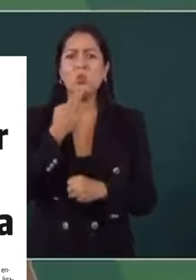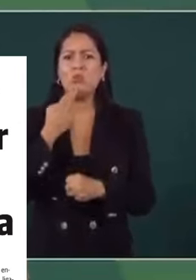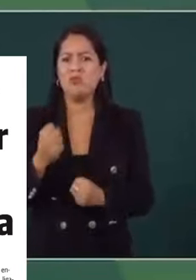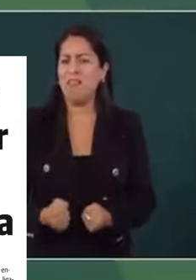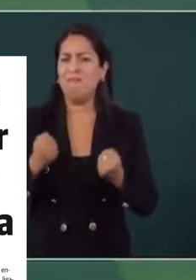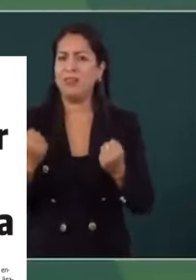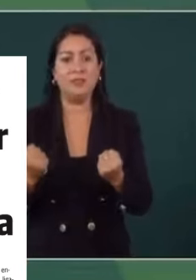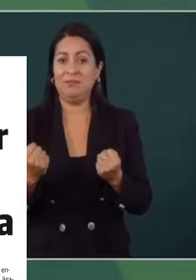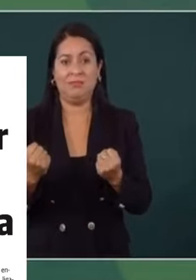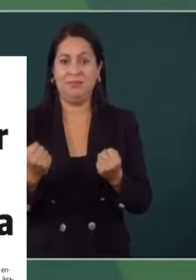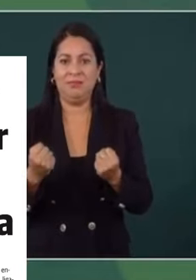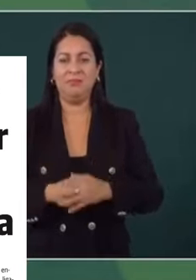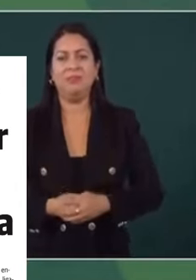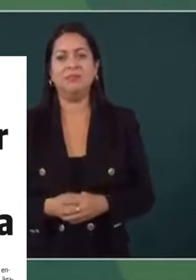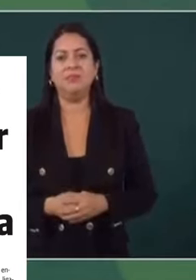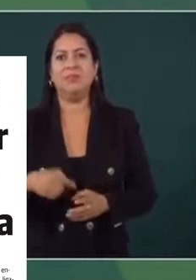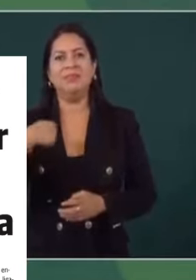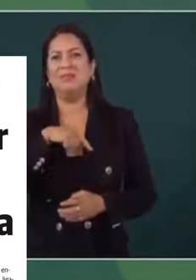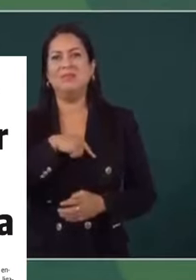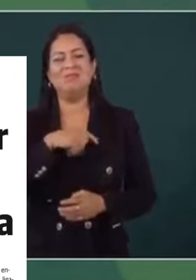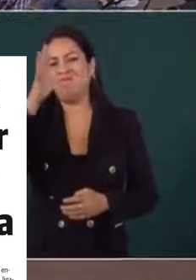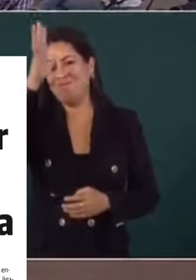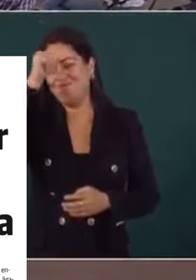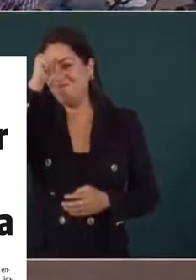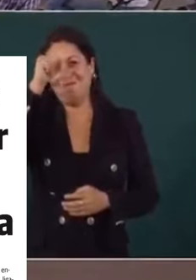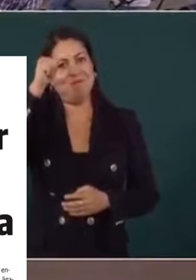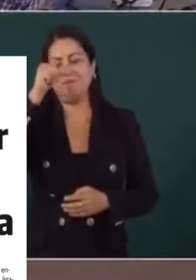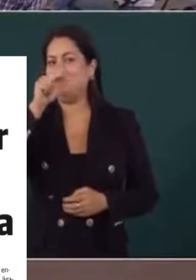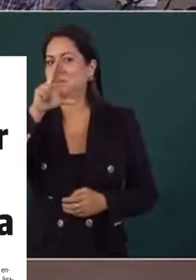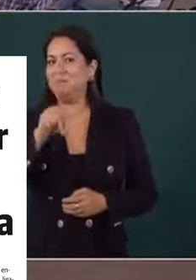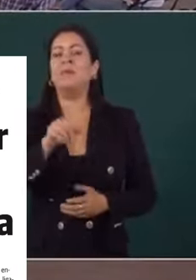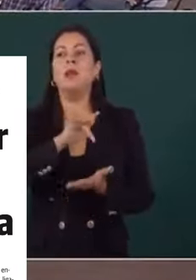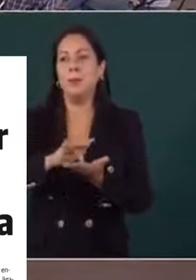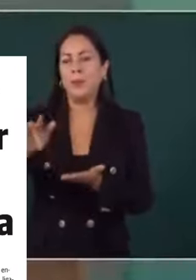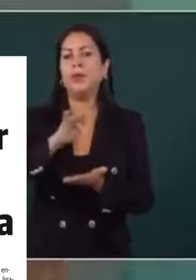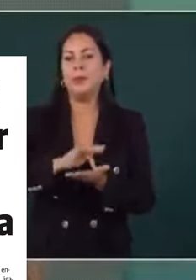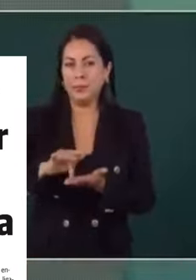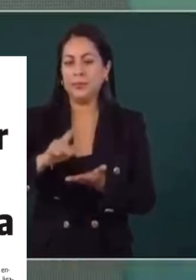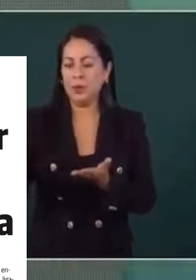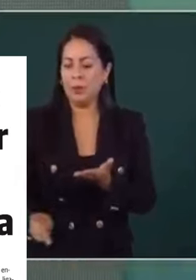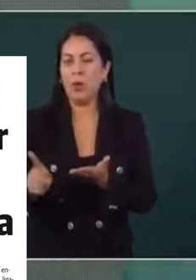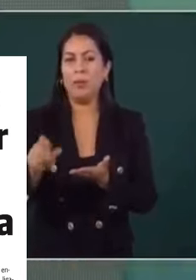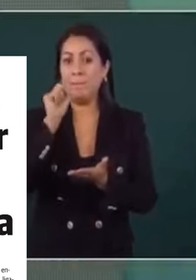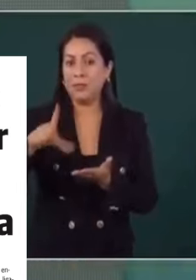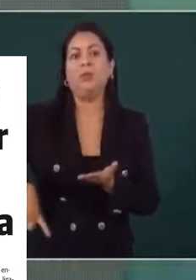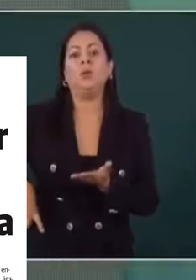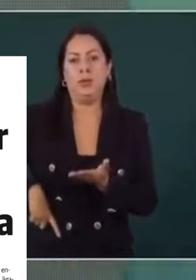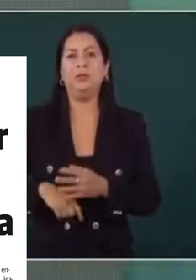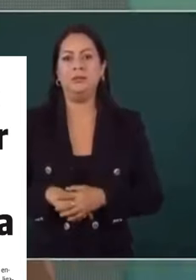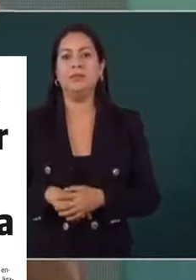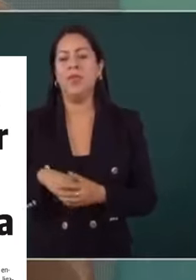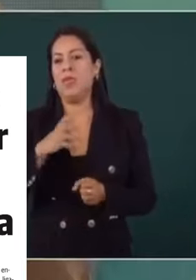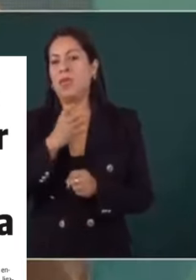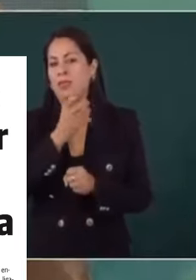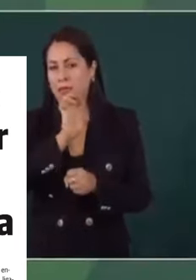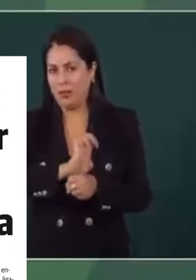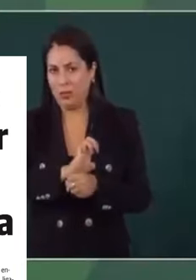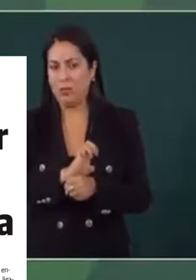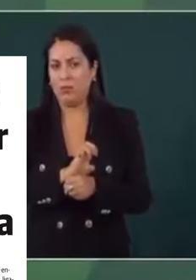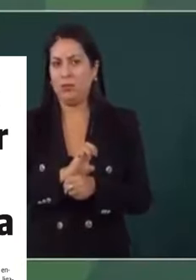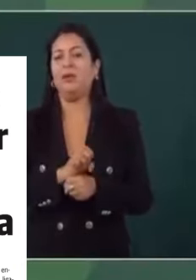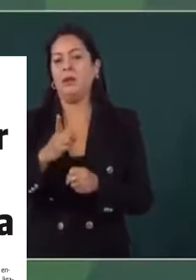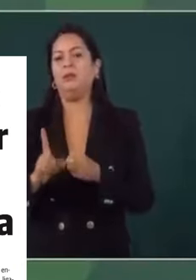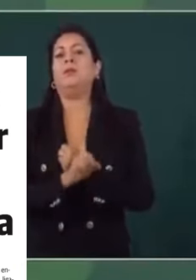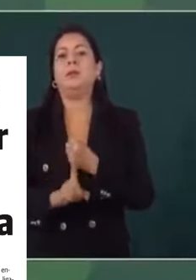fuerza. No estamos nosotros de acuerdo con eso. Apoyamos al pueblo y al gobierno de Ecuador en